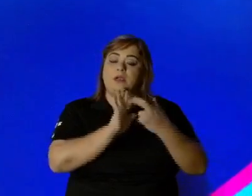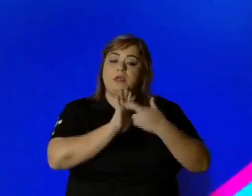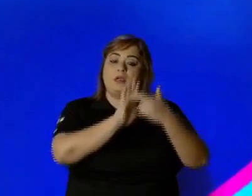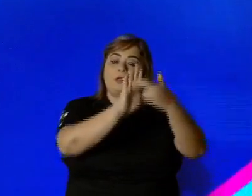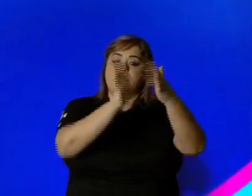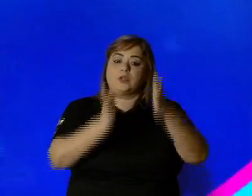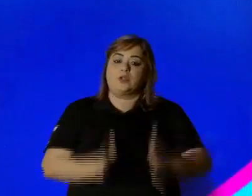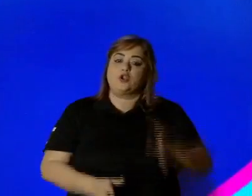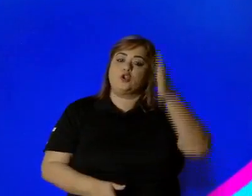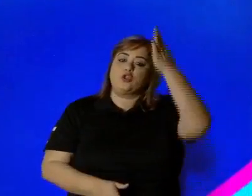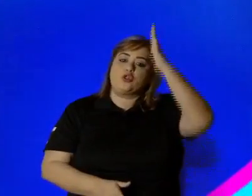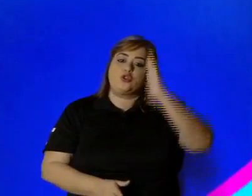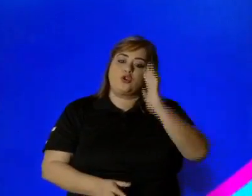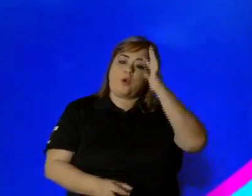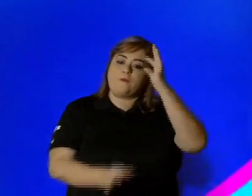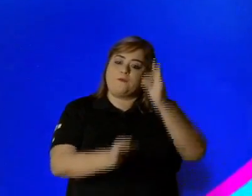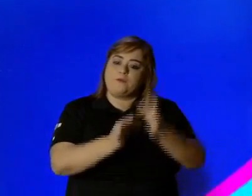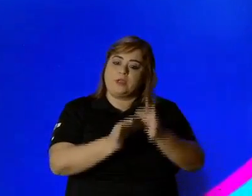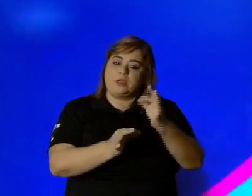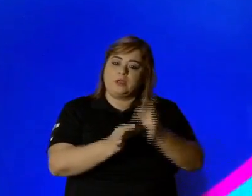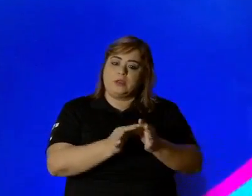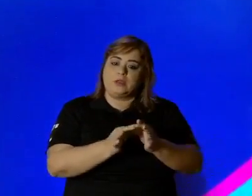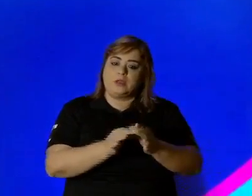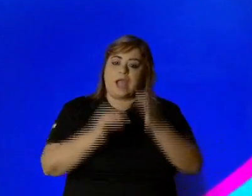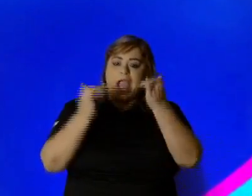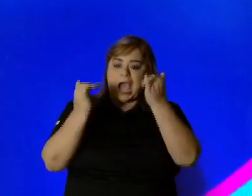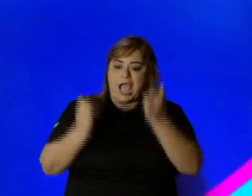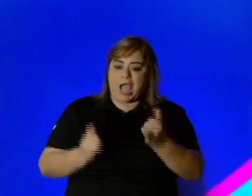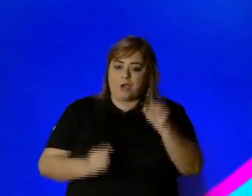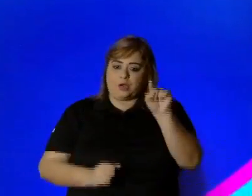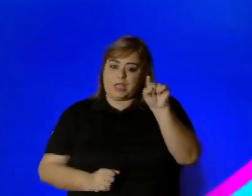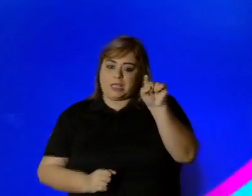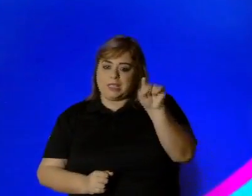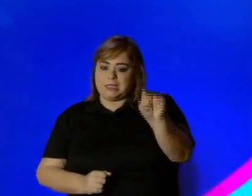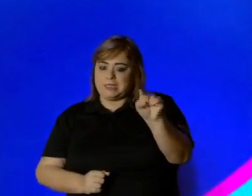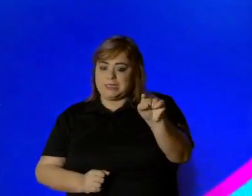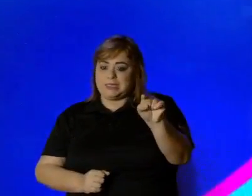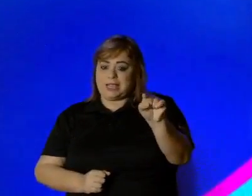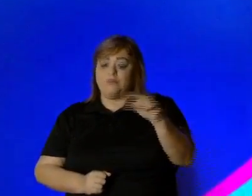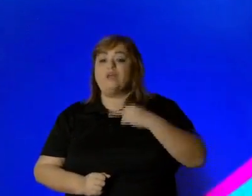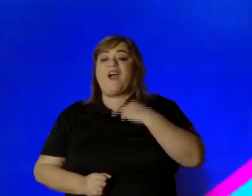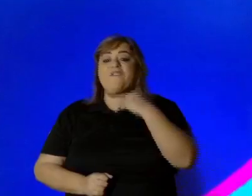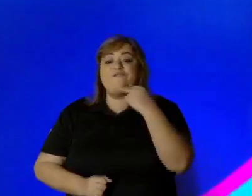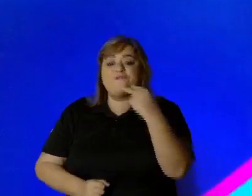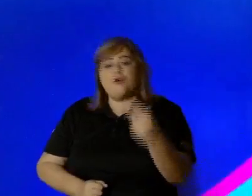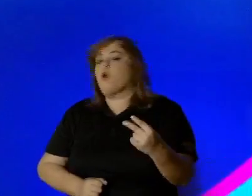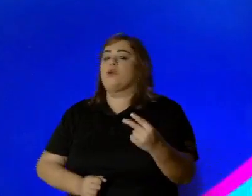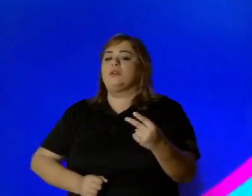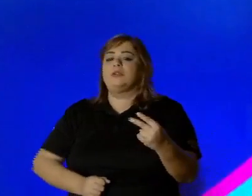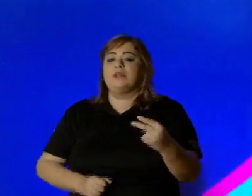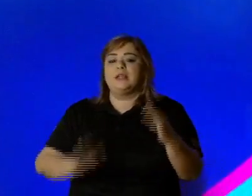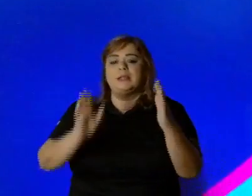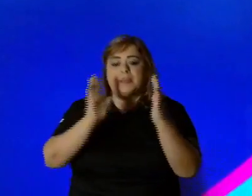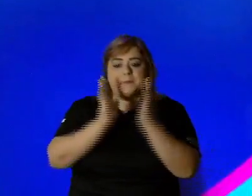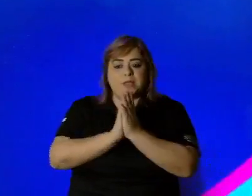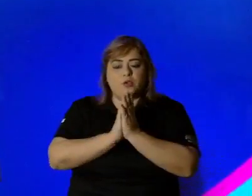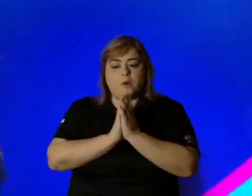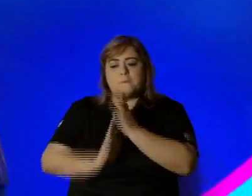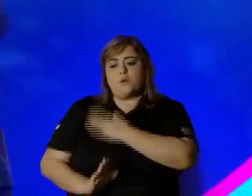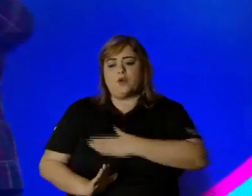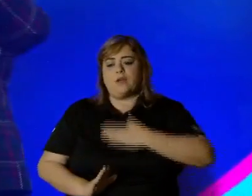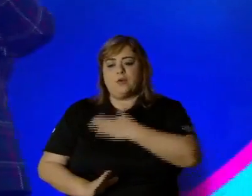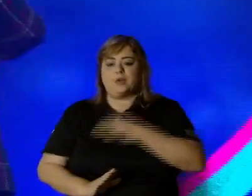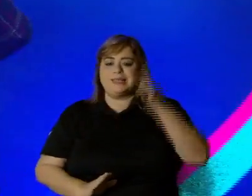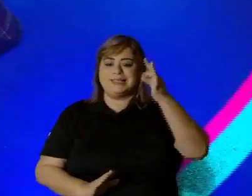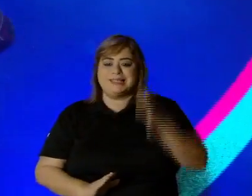fiel. Y ahora la tenemos allí, no un eco, es una voz. Y le pido que siempre la cubran en oración.